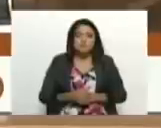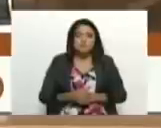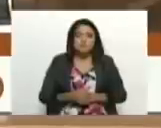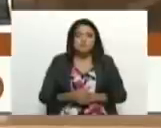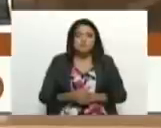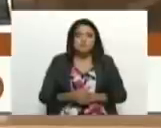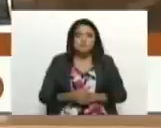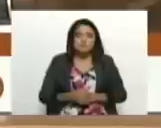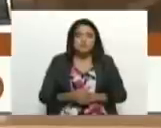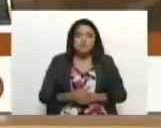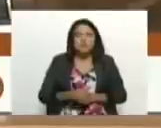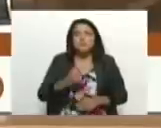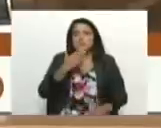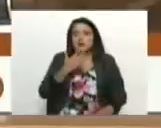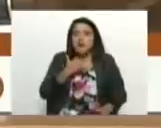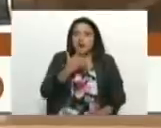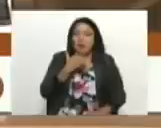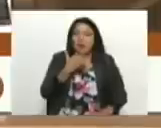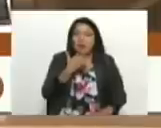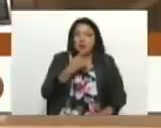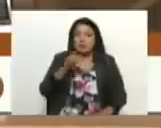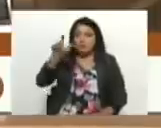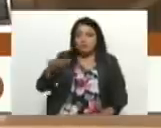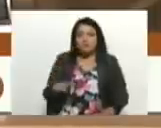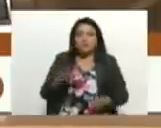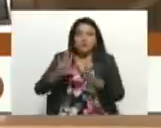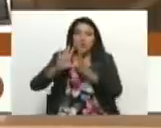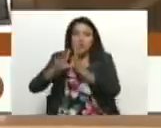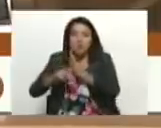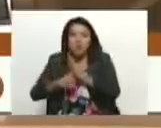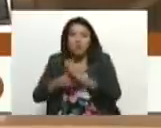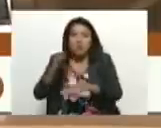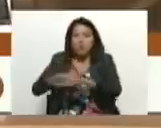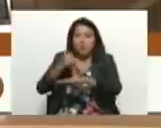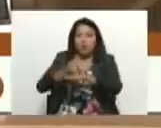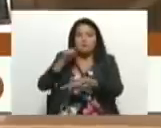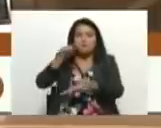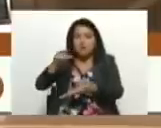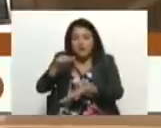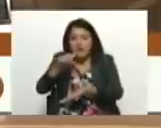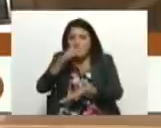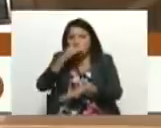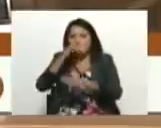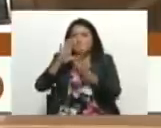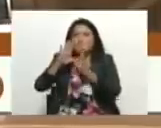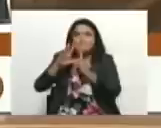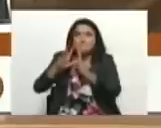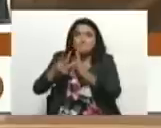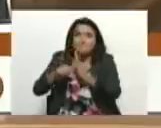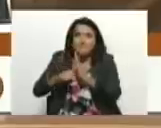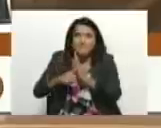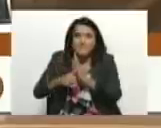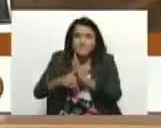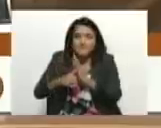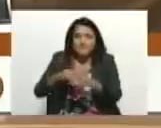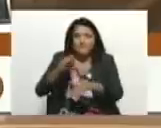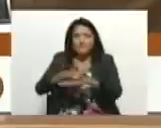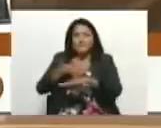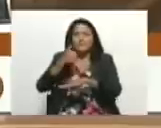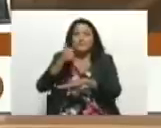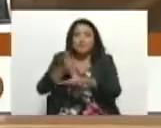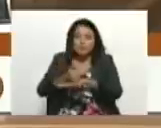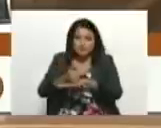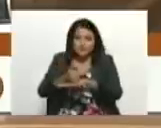la sensación de que un ladrón, de que un corrupto, de que un empresario ladrón, un empresario que